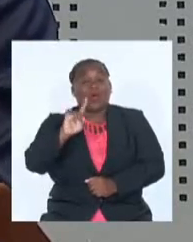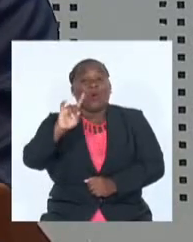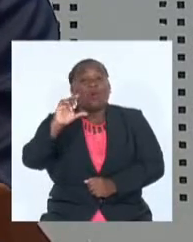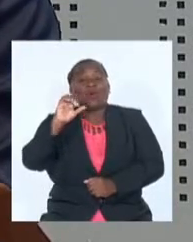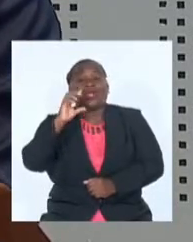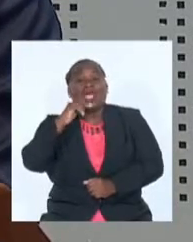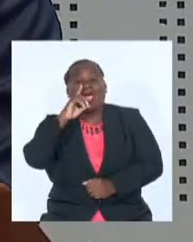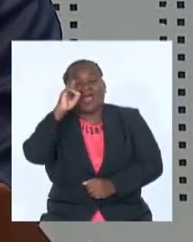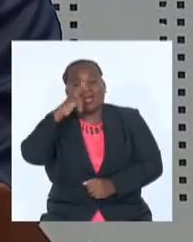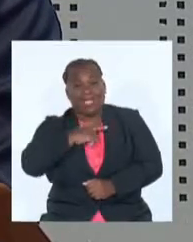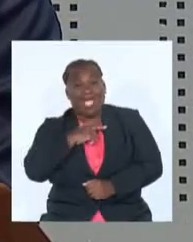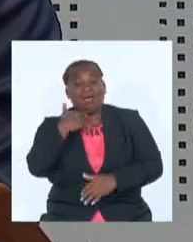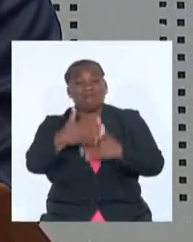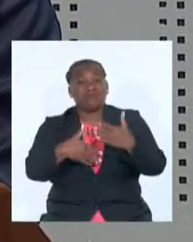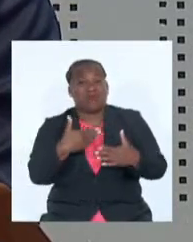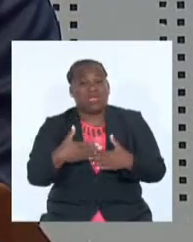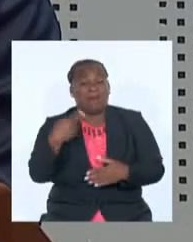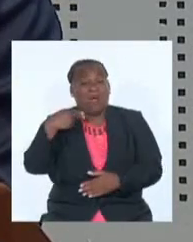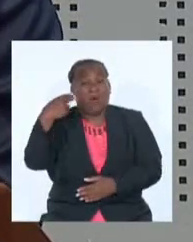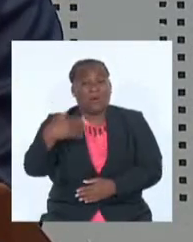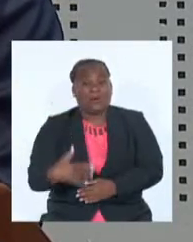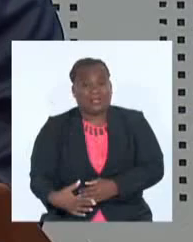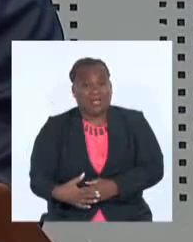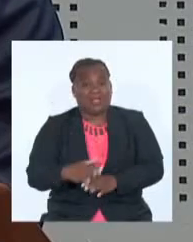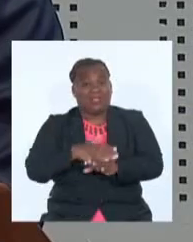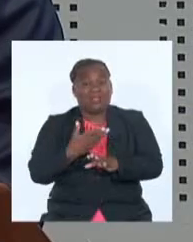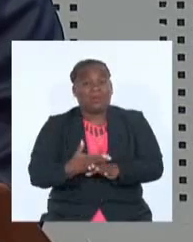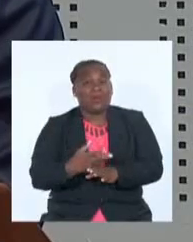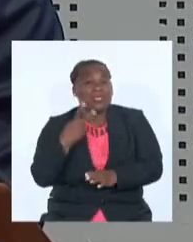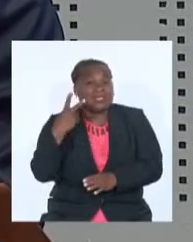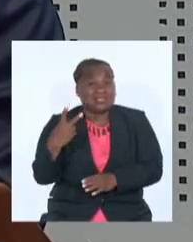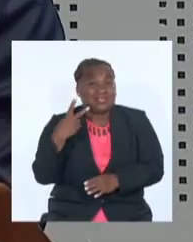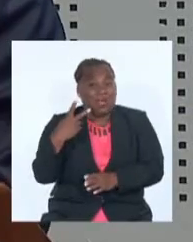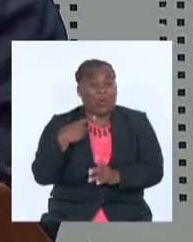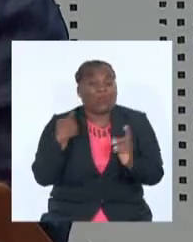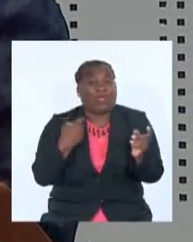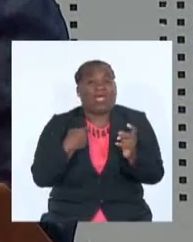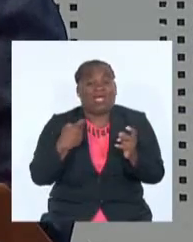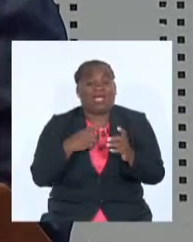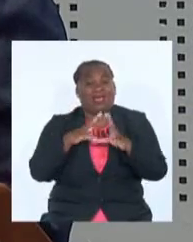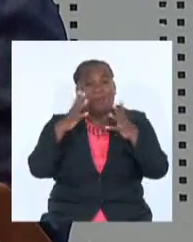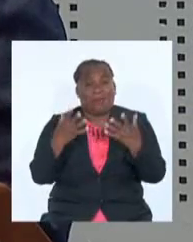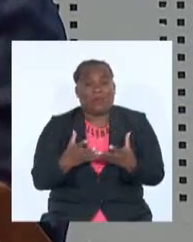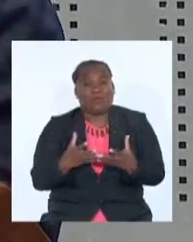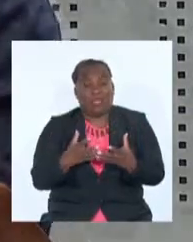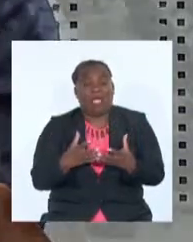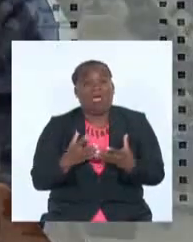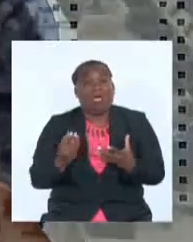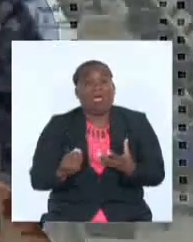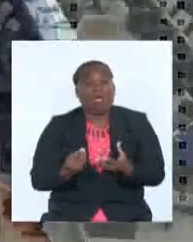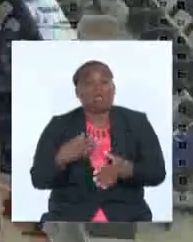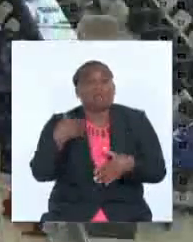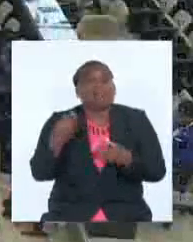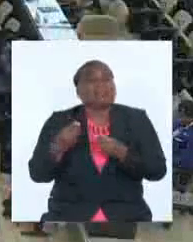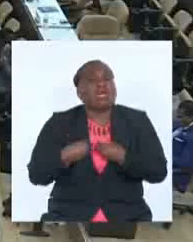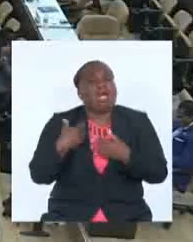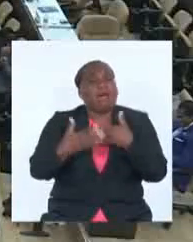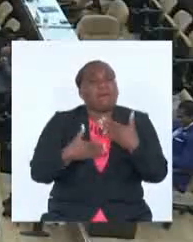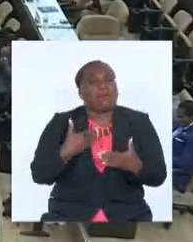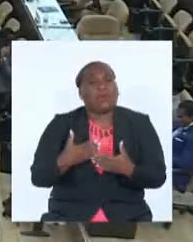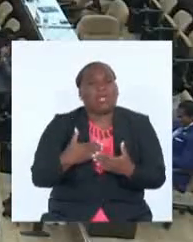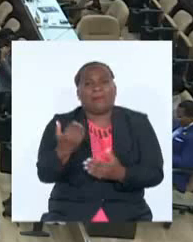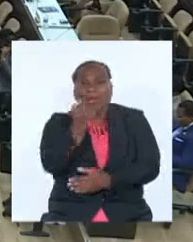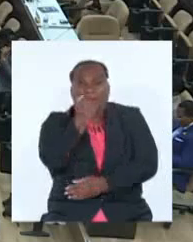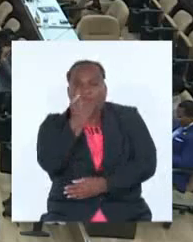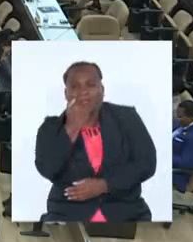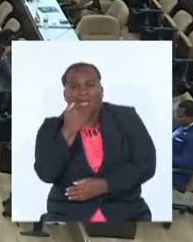crisis humanitarias desde la Segunda Guerra Mundial, provocando crisis alimentaria, energética a nivel